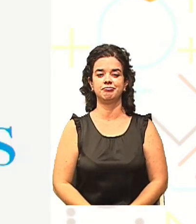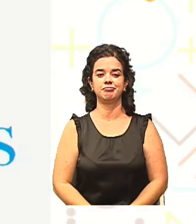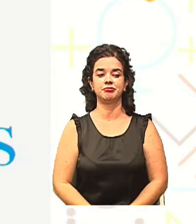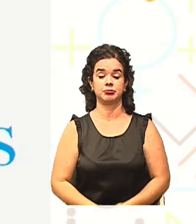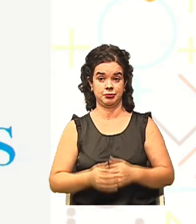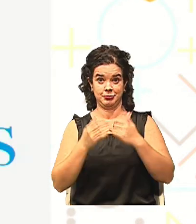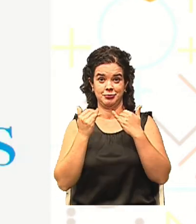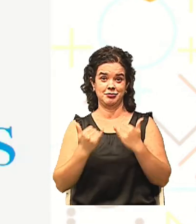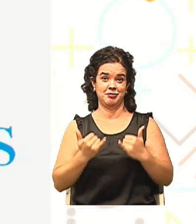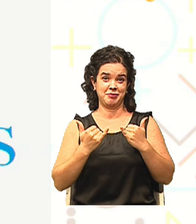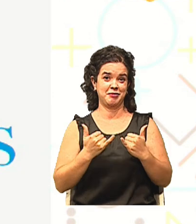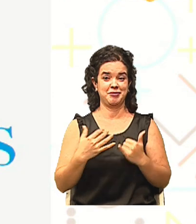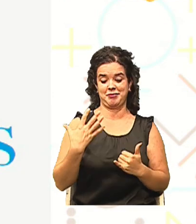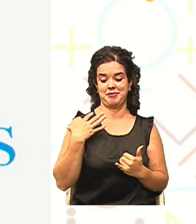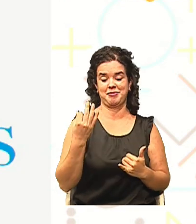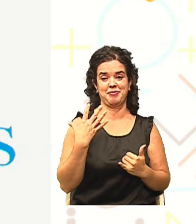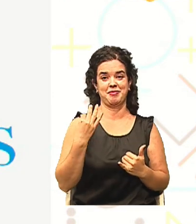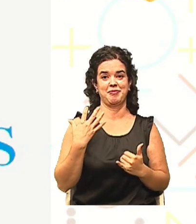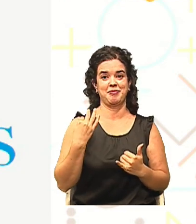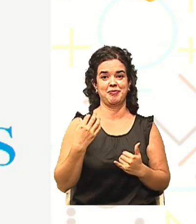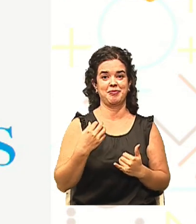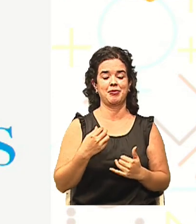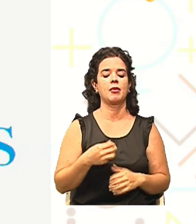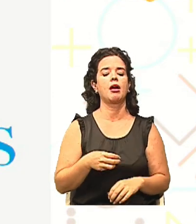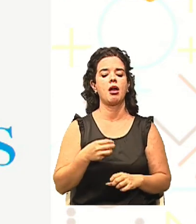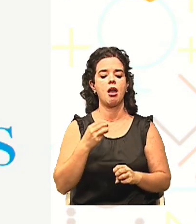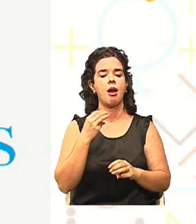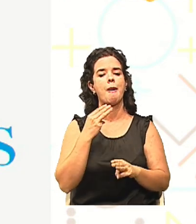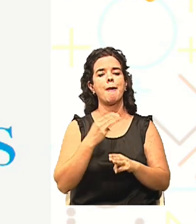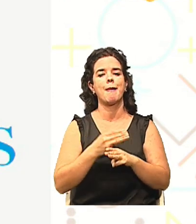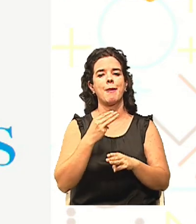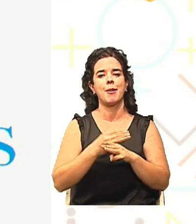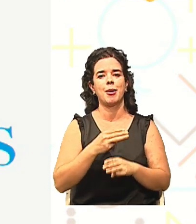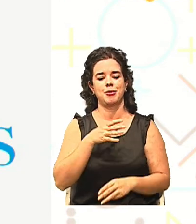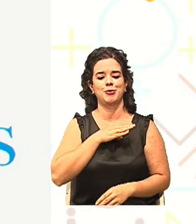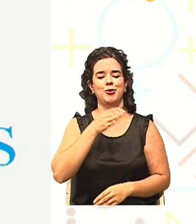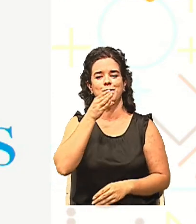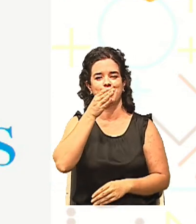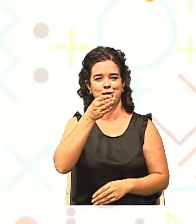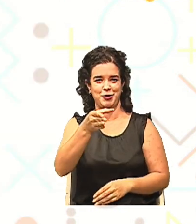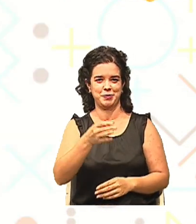Y ahora los invitamos al Matematips del día de hoy.